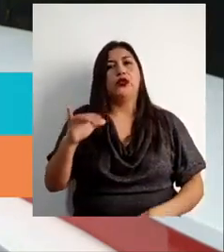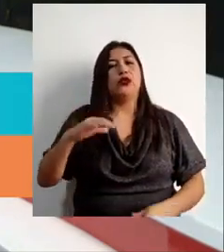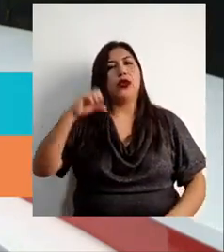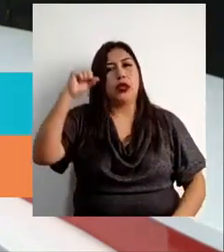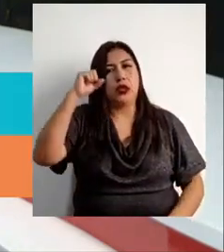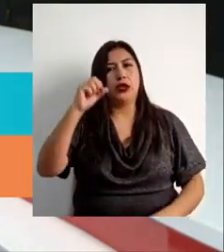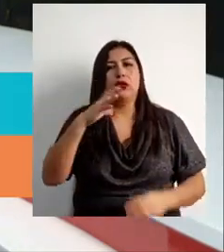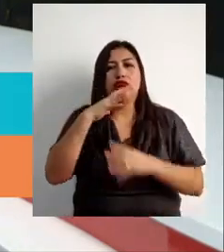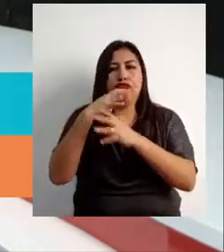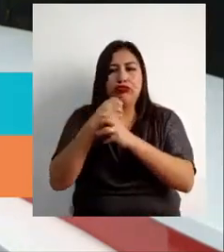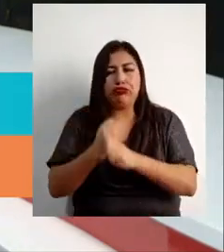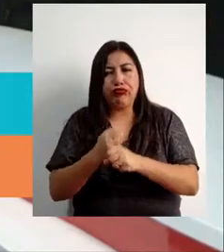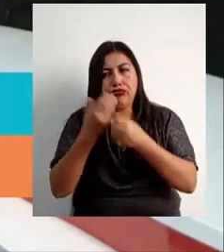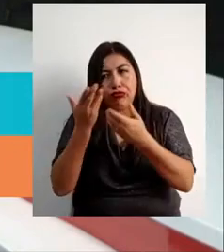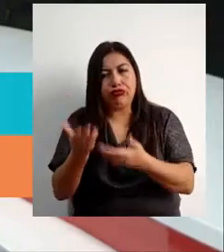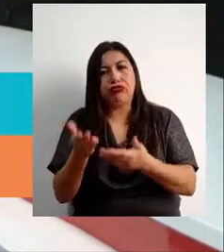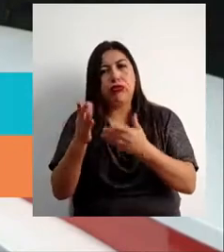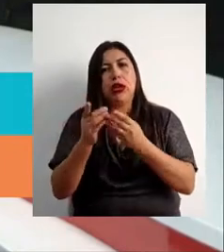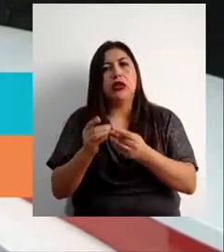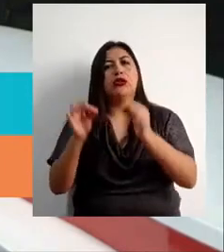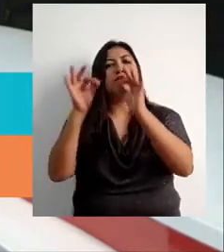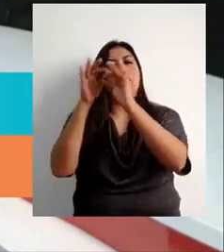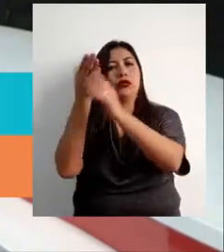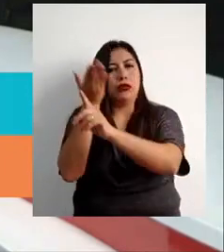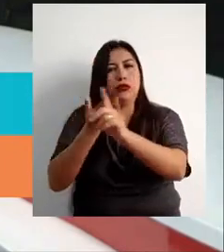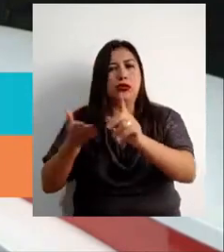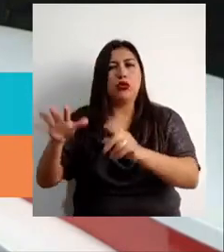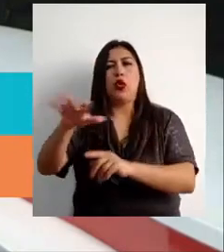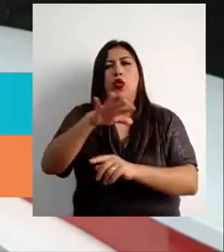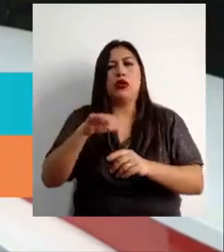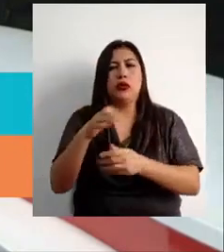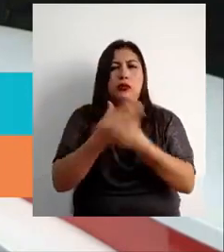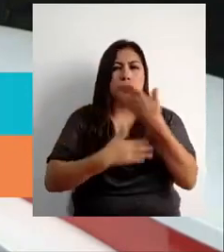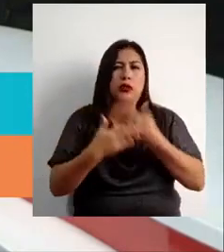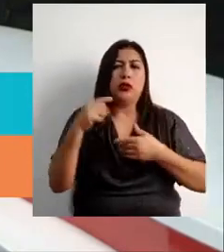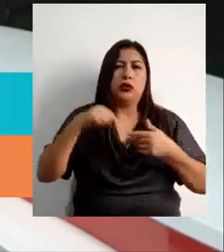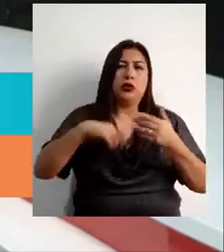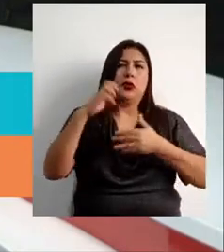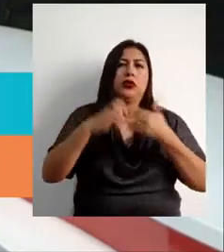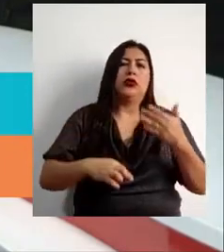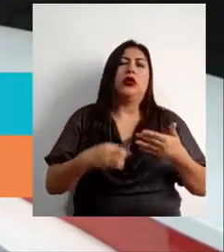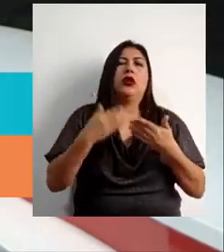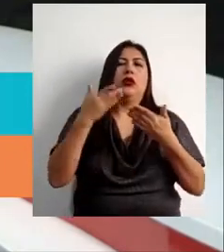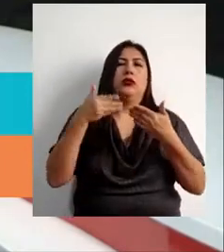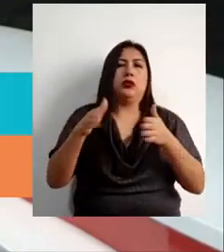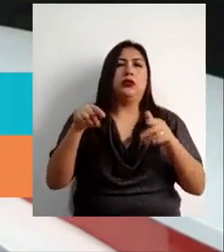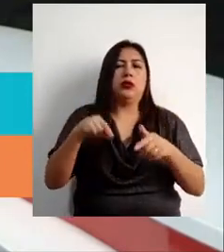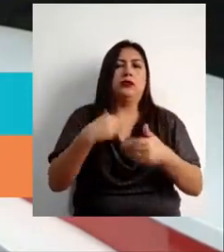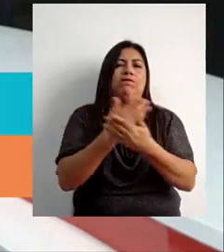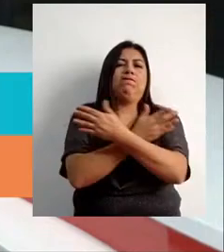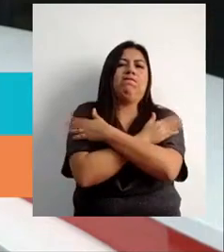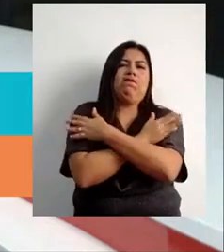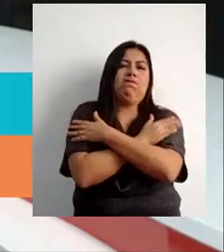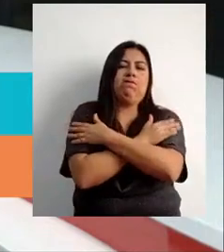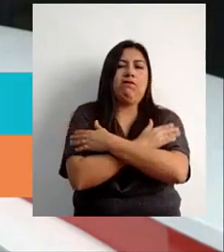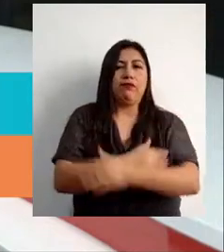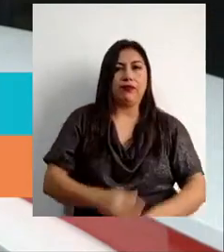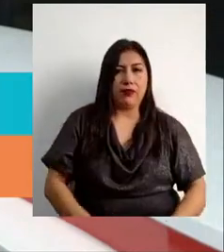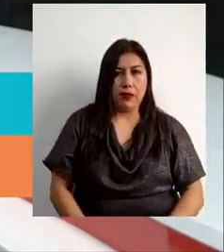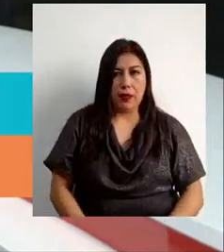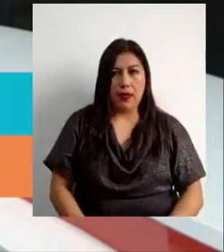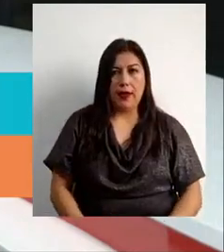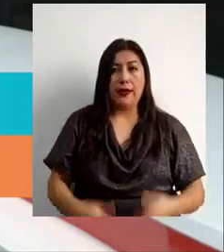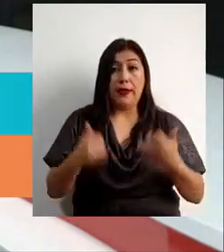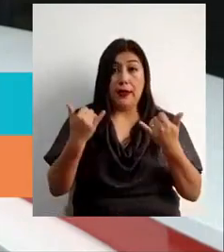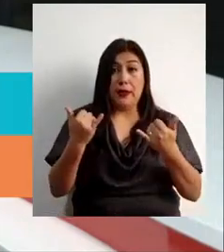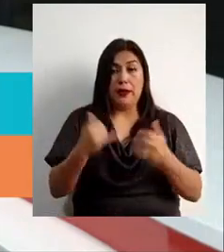digno. A todos los adultos mayores, desde aquí, desde Cien Barreras, un gran abrazo. Así es. Ahora sí, Enrique, nos vamos a ir a